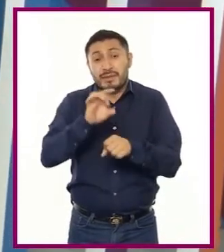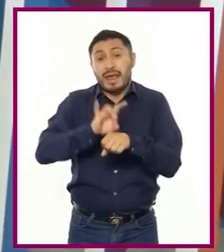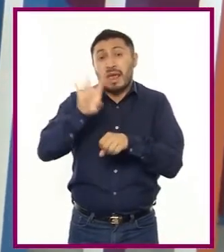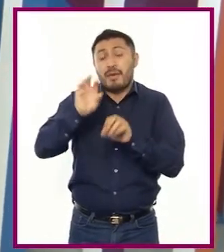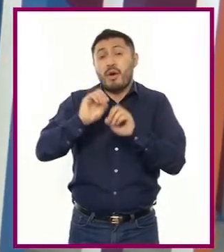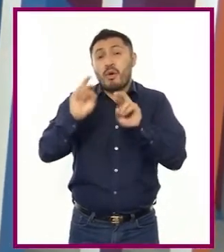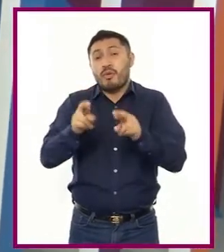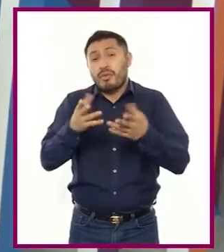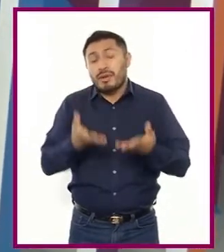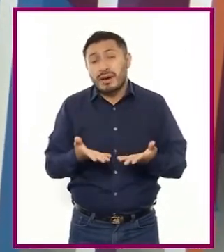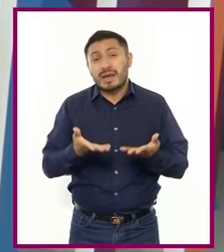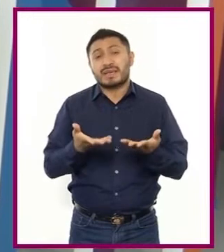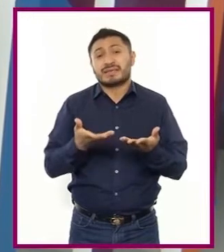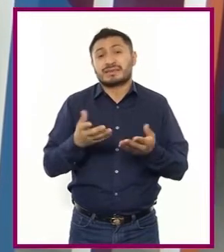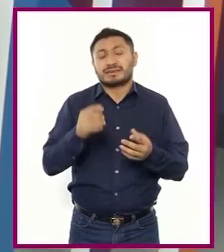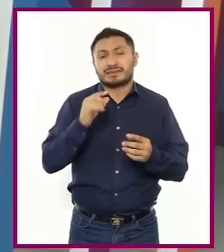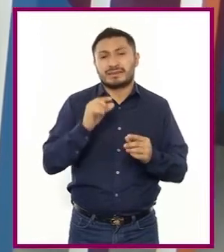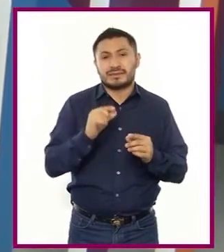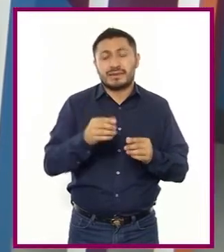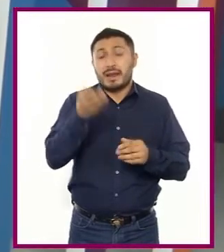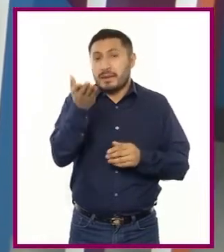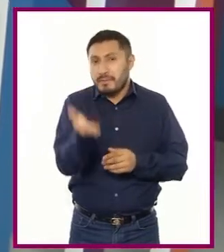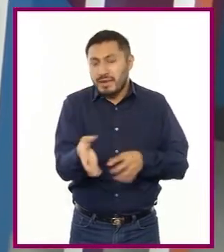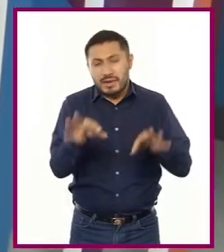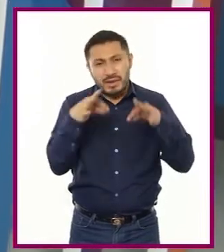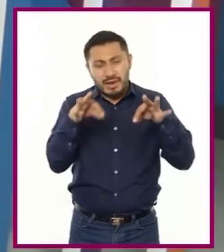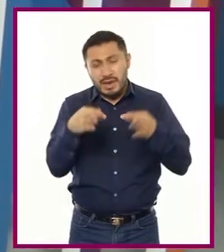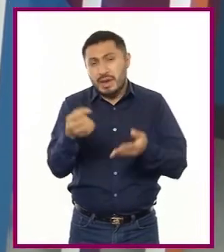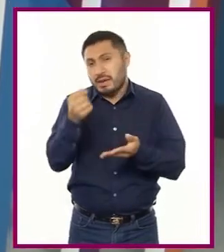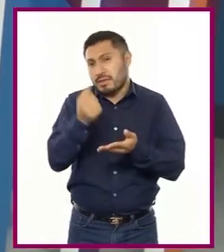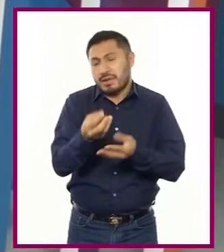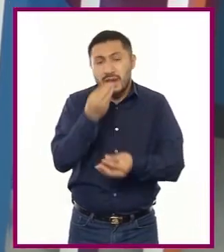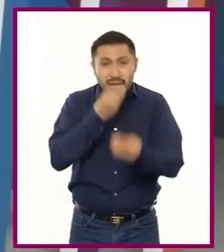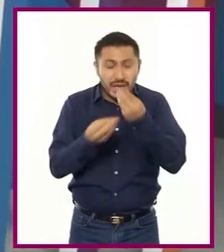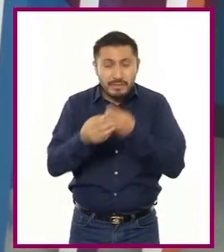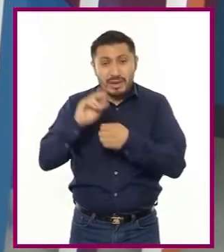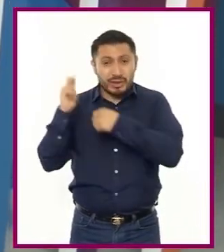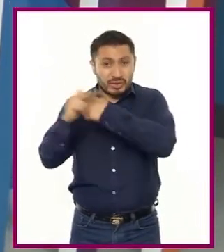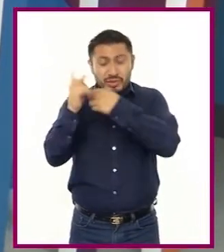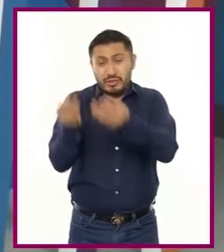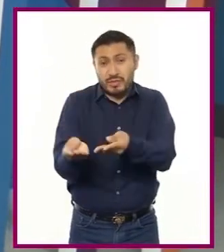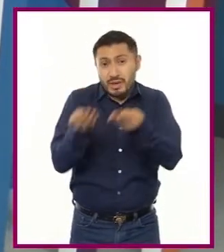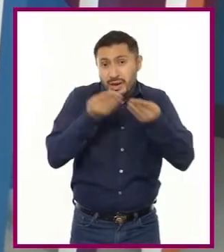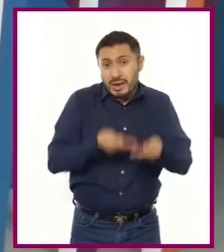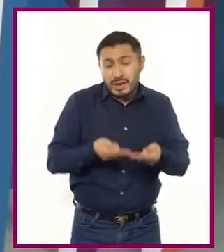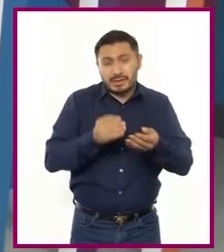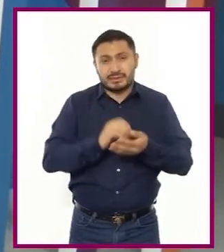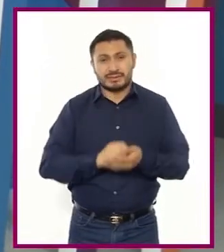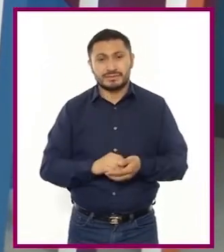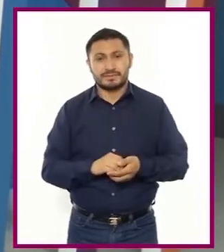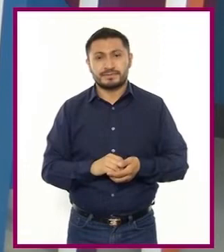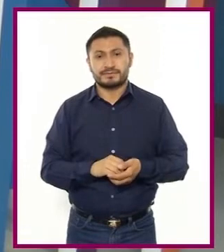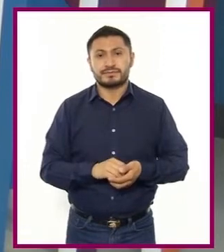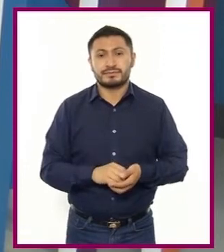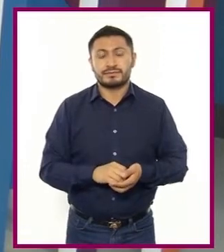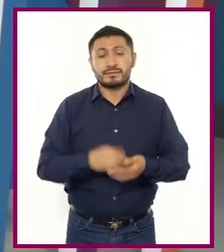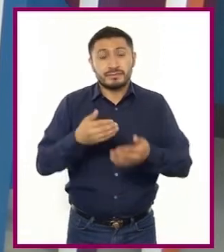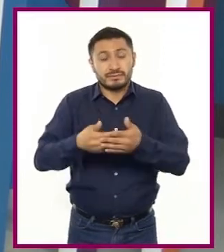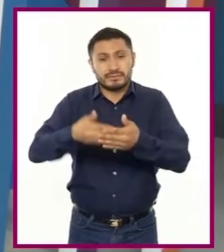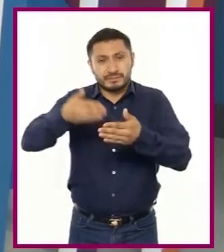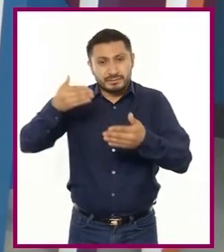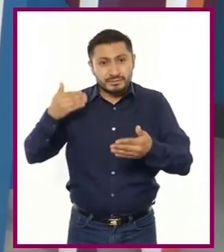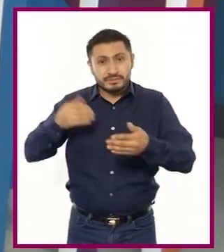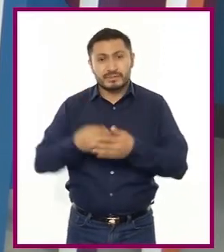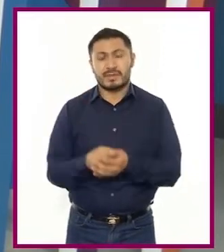recibir respectivamente las solicitudes de alimentos provenientes de otro país signatario. Previo